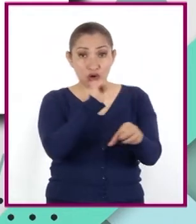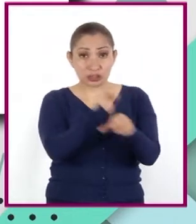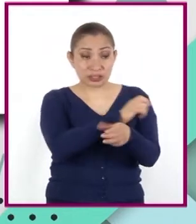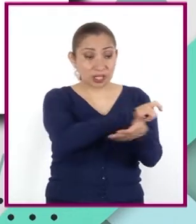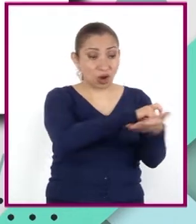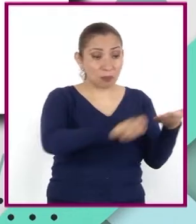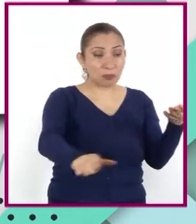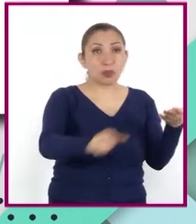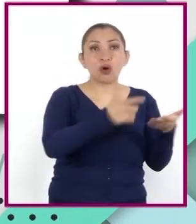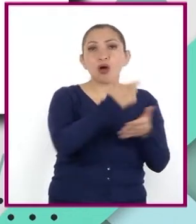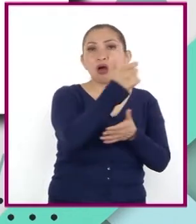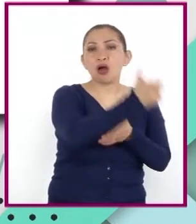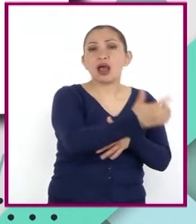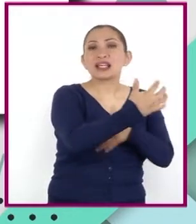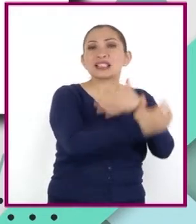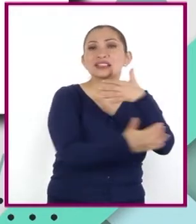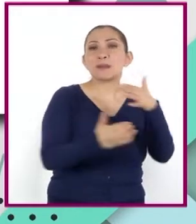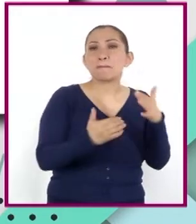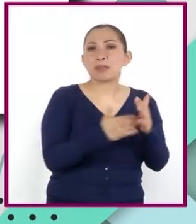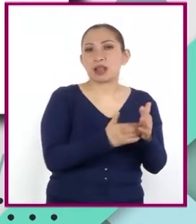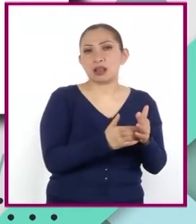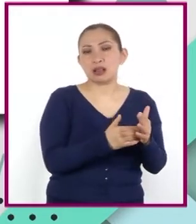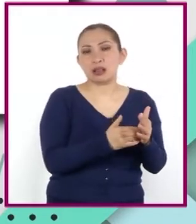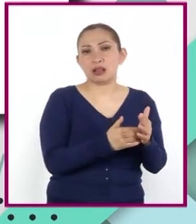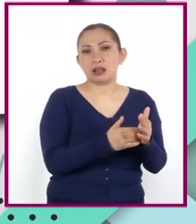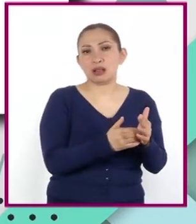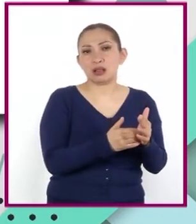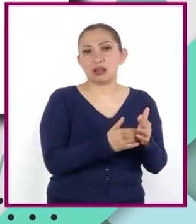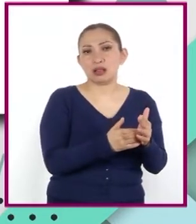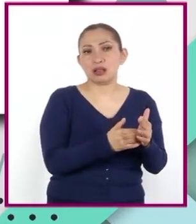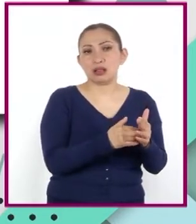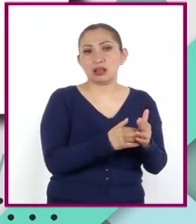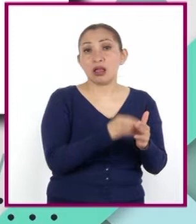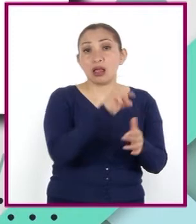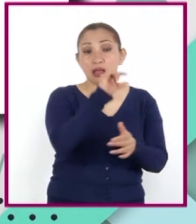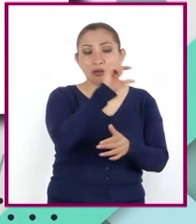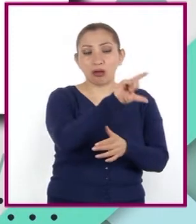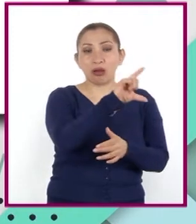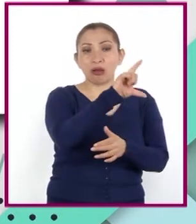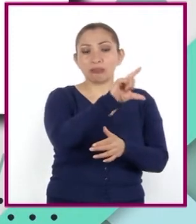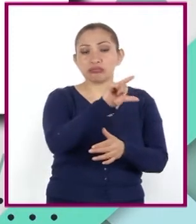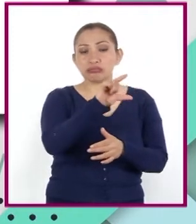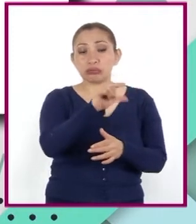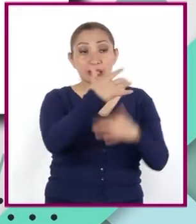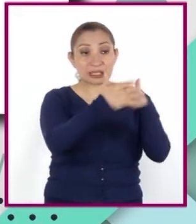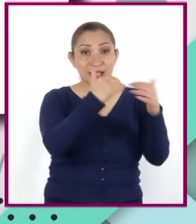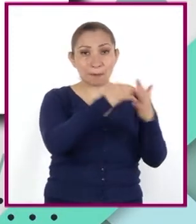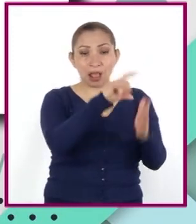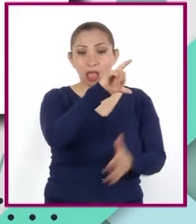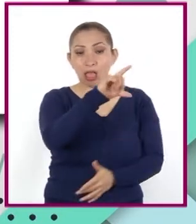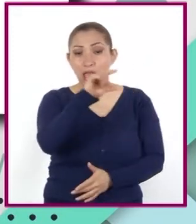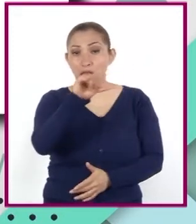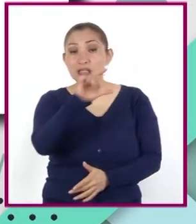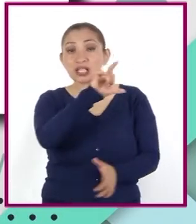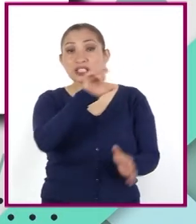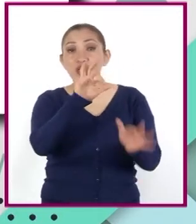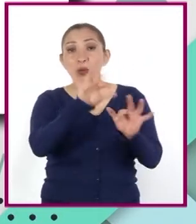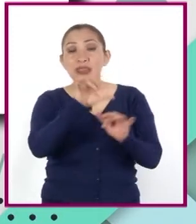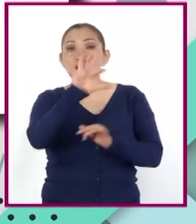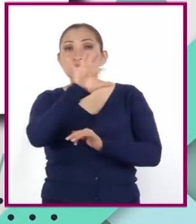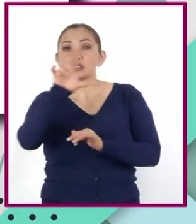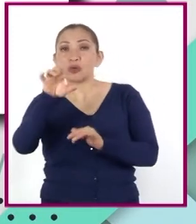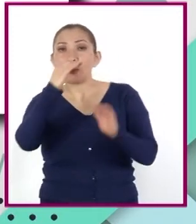inició en un precio de 15,000, lo que va a ir disminuyendo en relación a